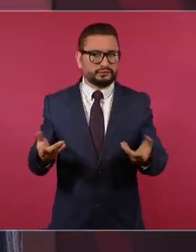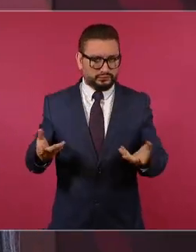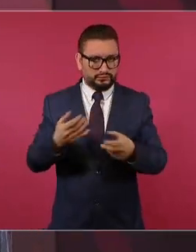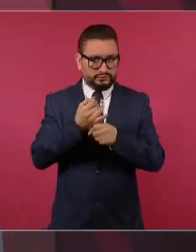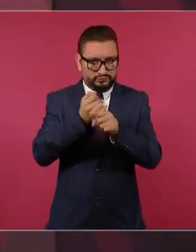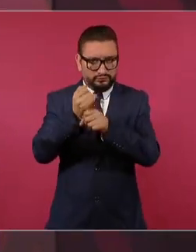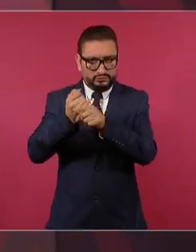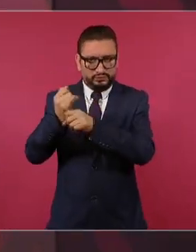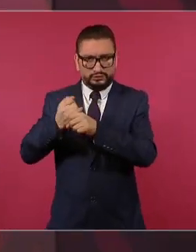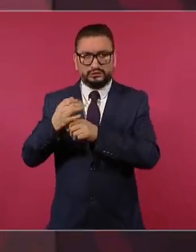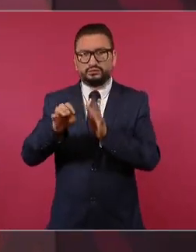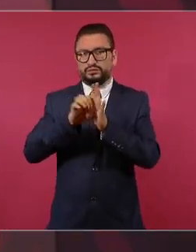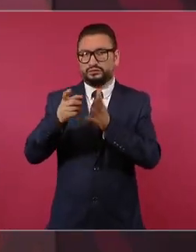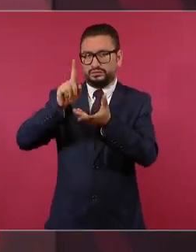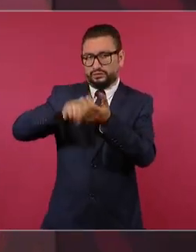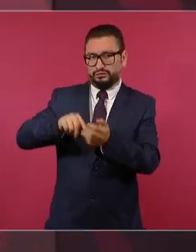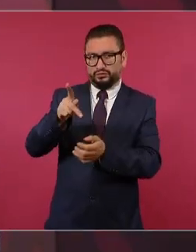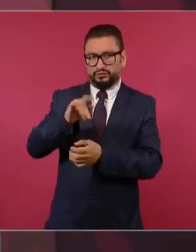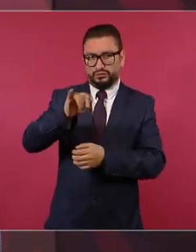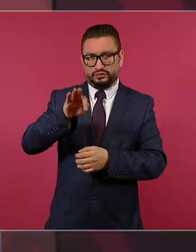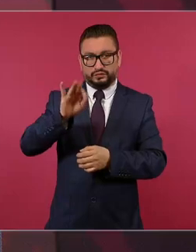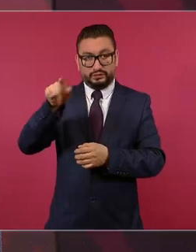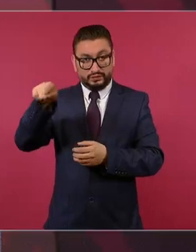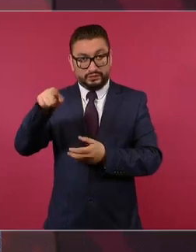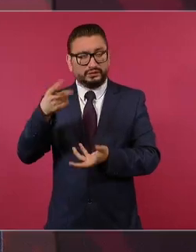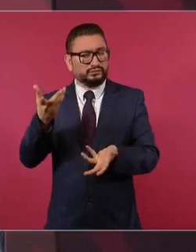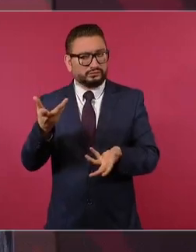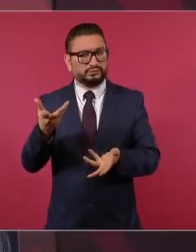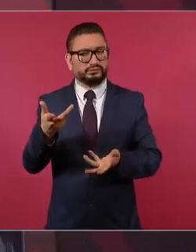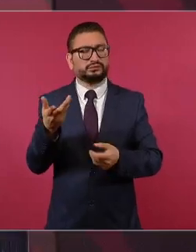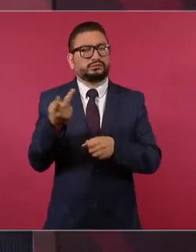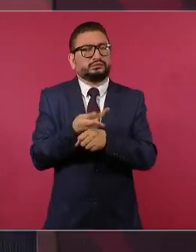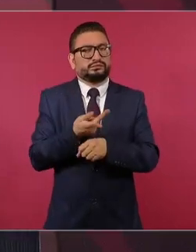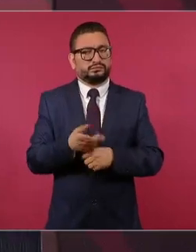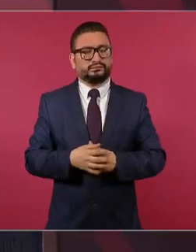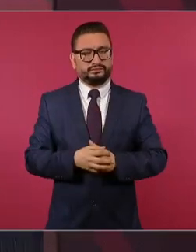en el Poder Judicial, o sea,